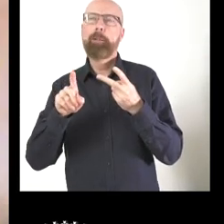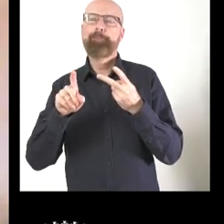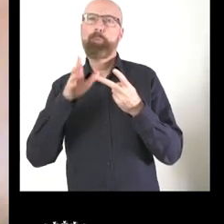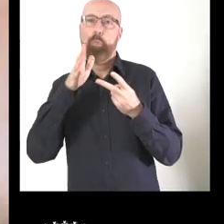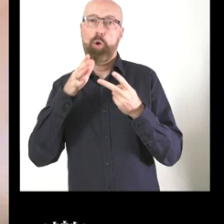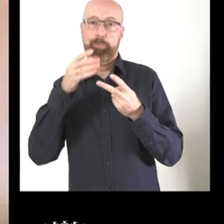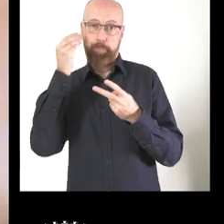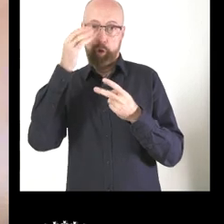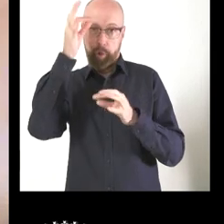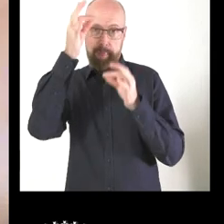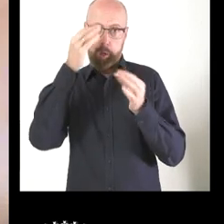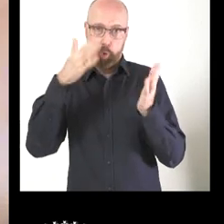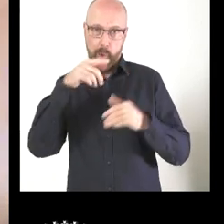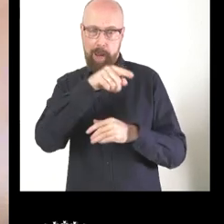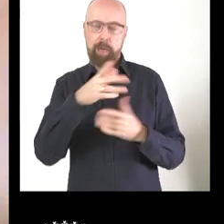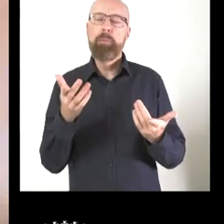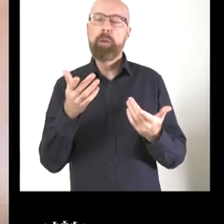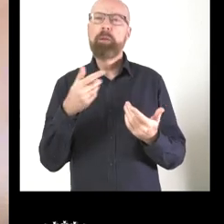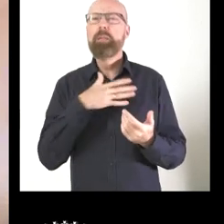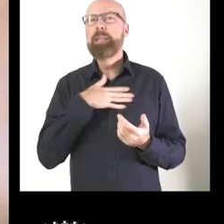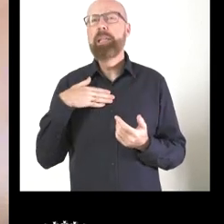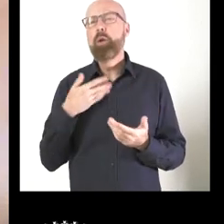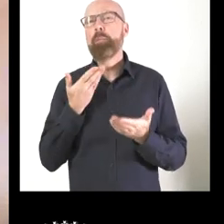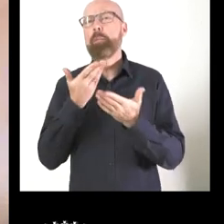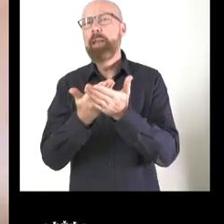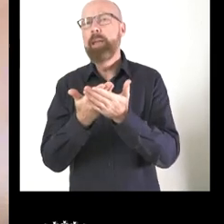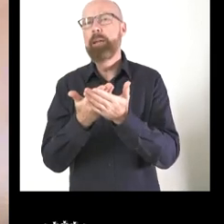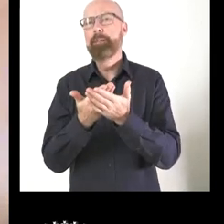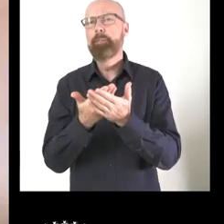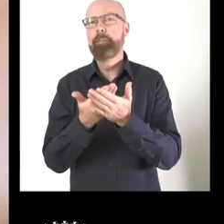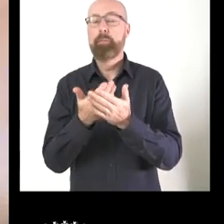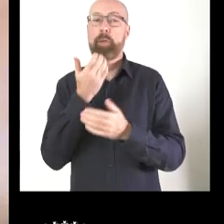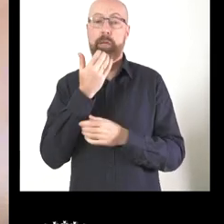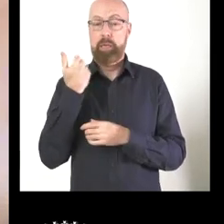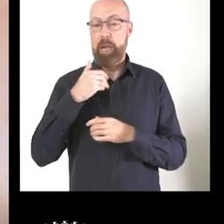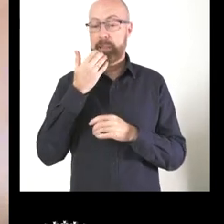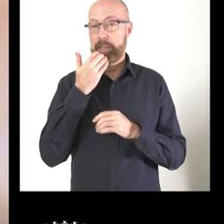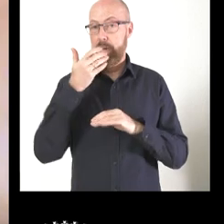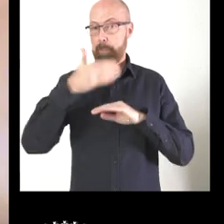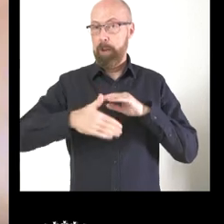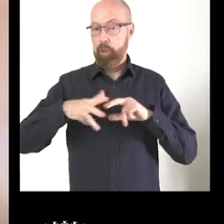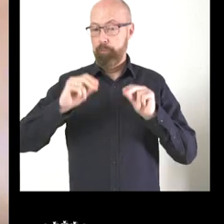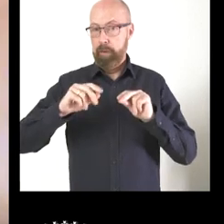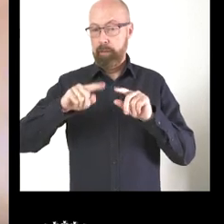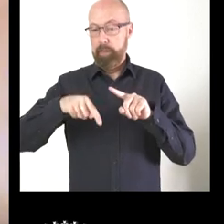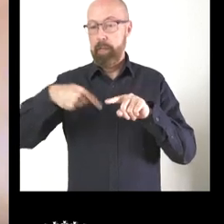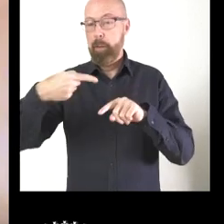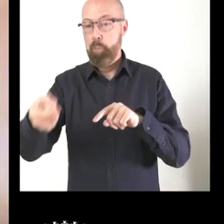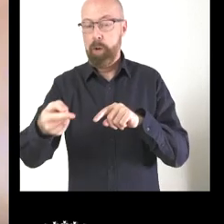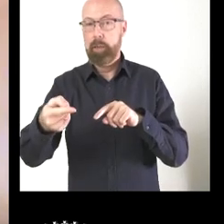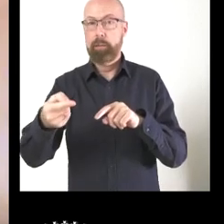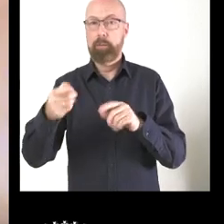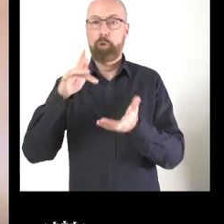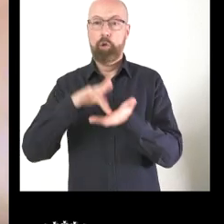datos no los tengas sin ruego para poder conocer una vez finalizado el plazo de realización de las declaraciones